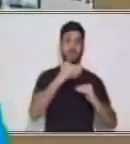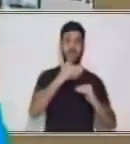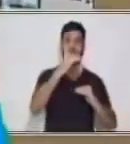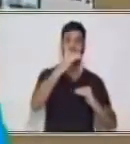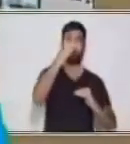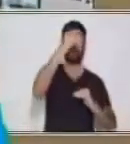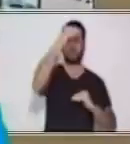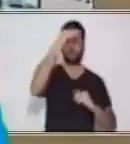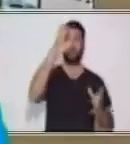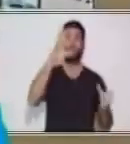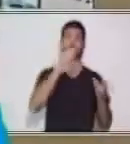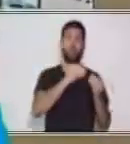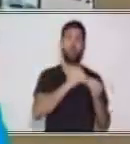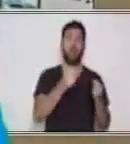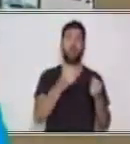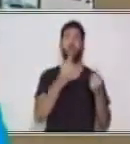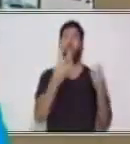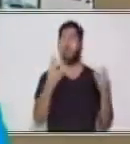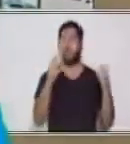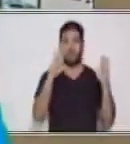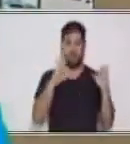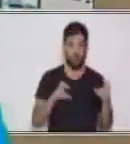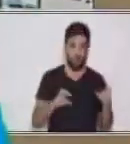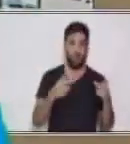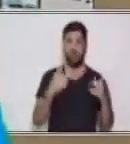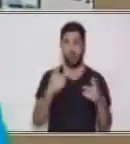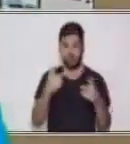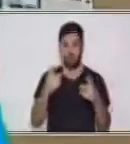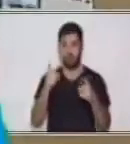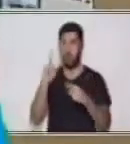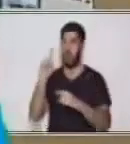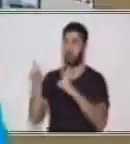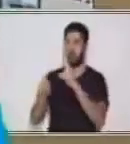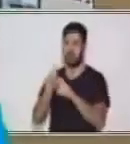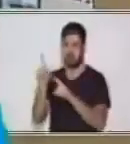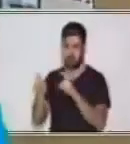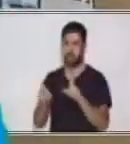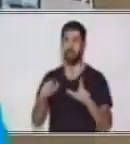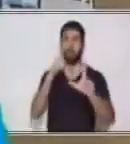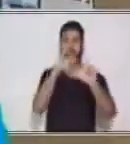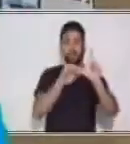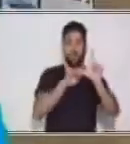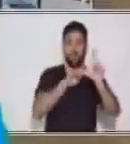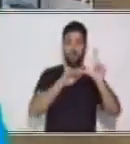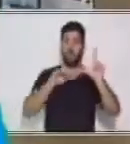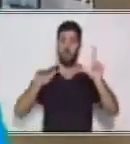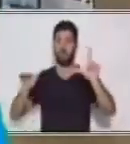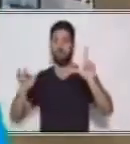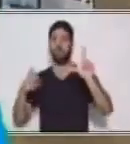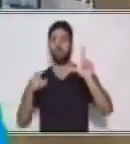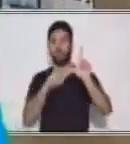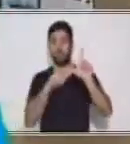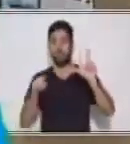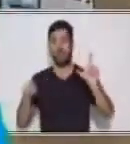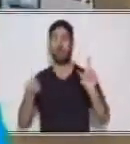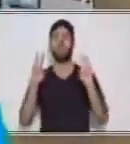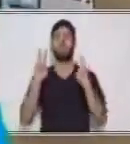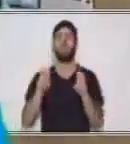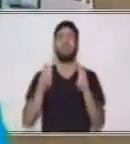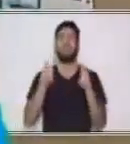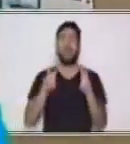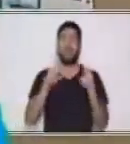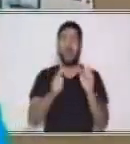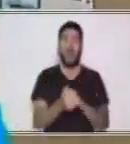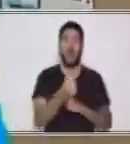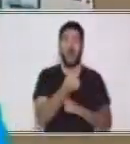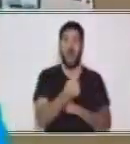representan la cantidad de personas que fueron encuestadas. Y en el eje horizontal tenemos la descripción de cada